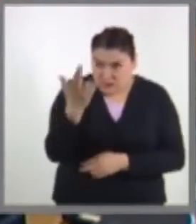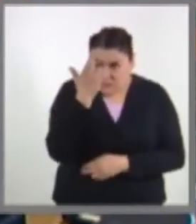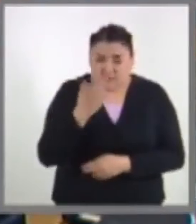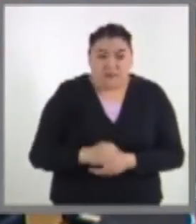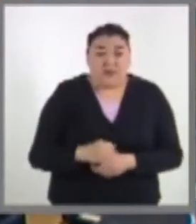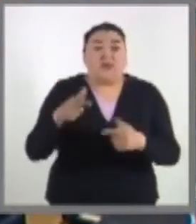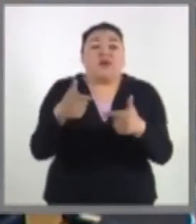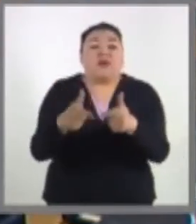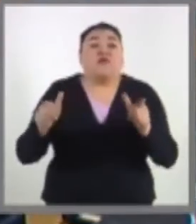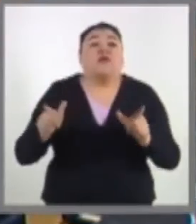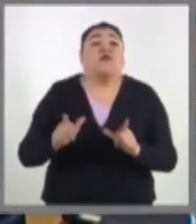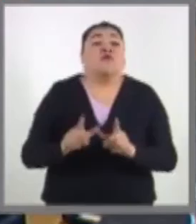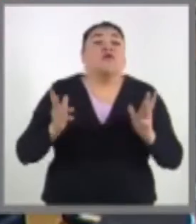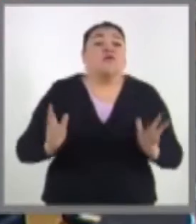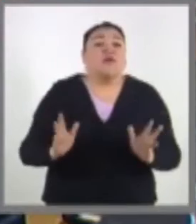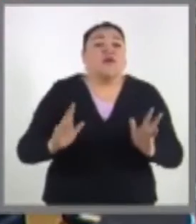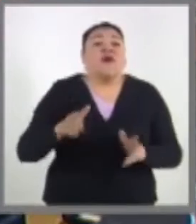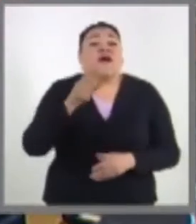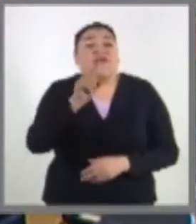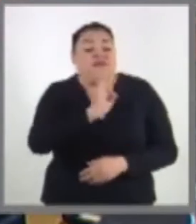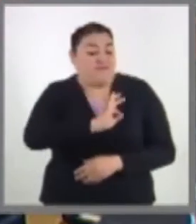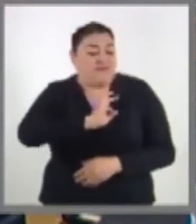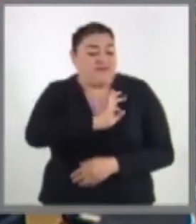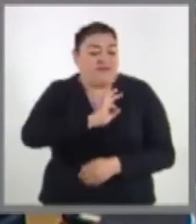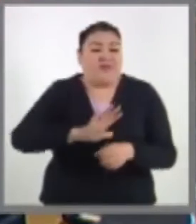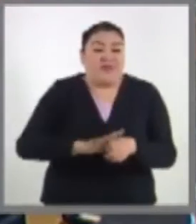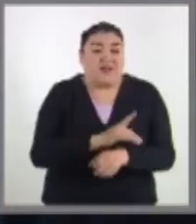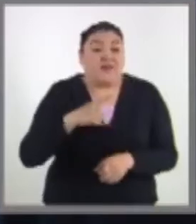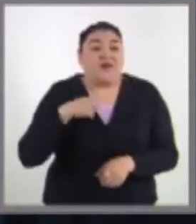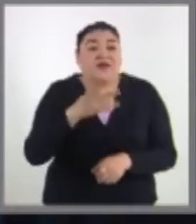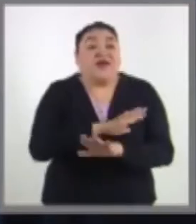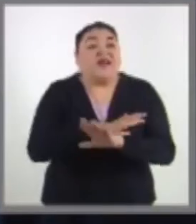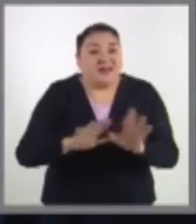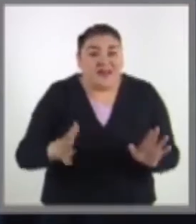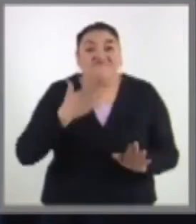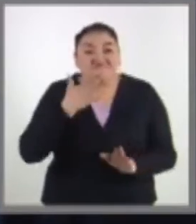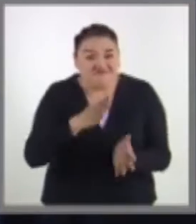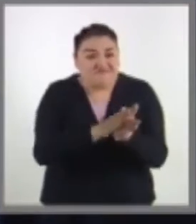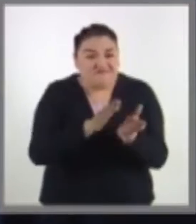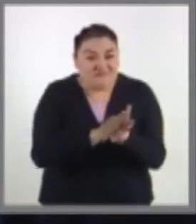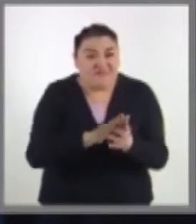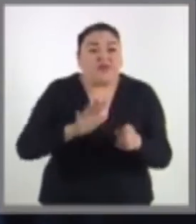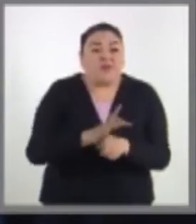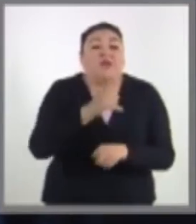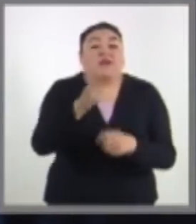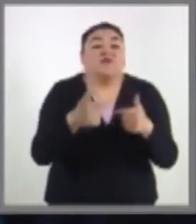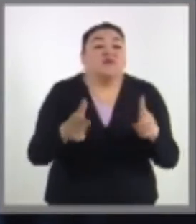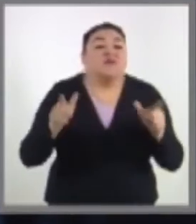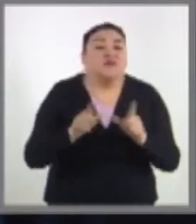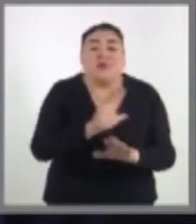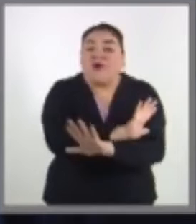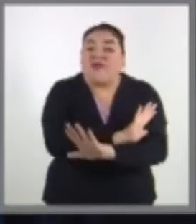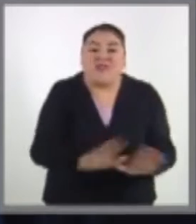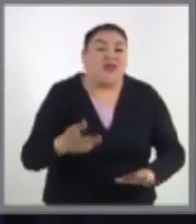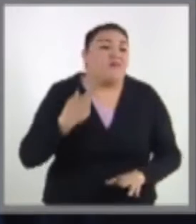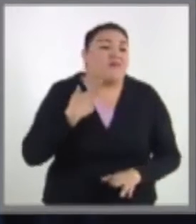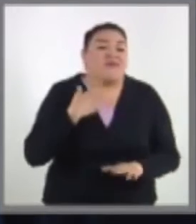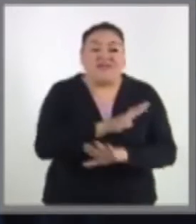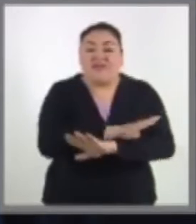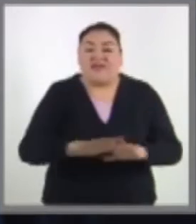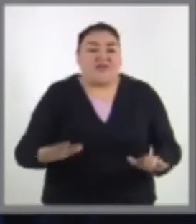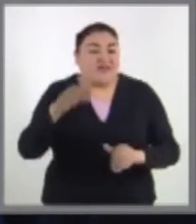que está a punto de fenecer, que está feliz justamente por este tipo de cuestiones, este partido que no tiene más que hacer en la